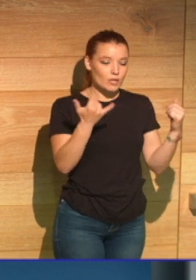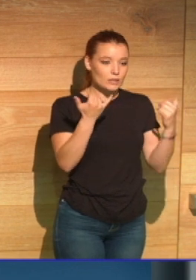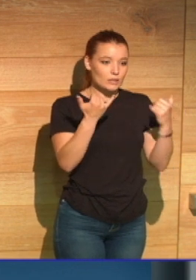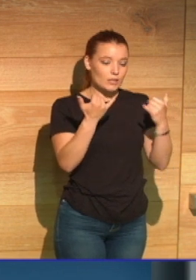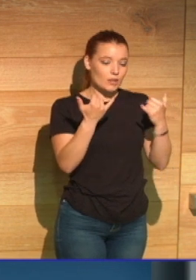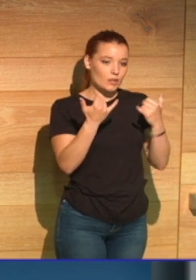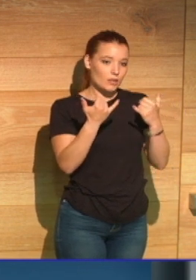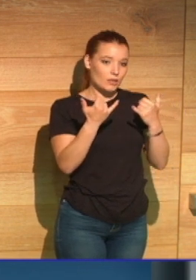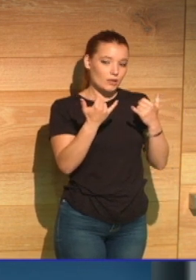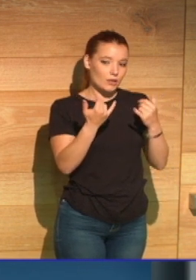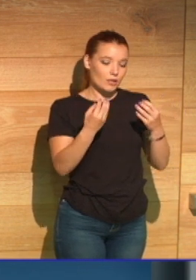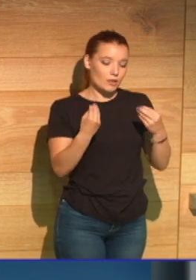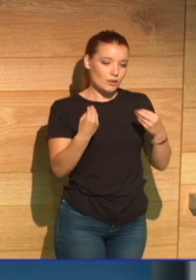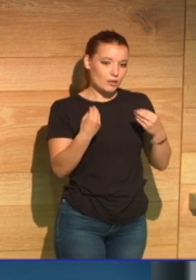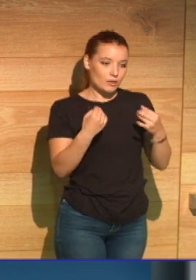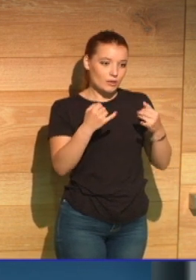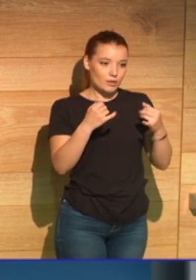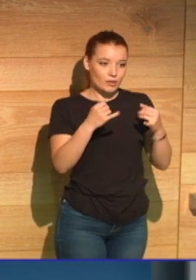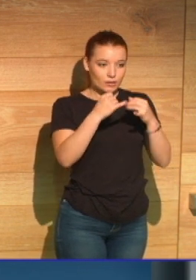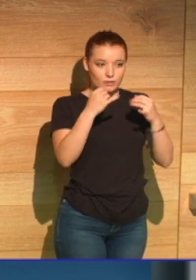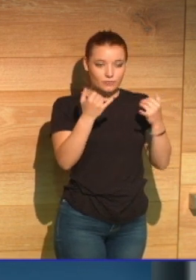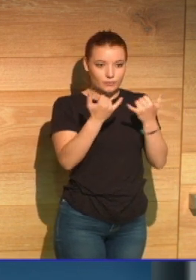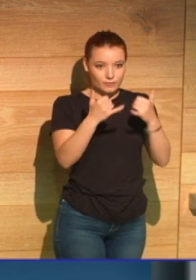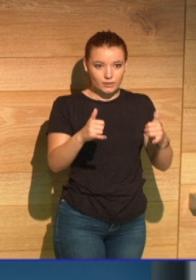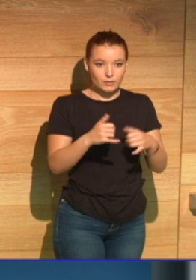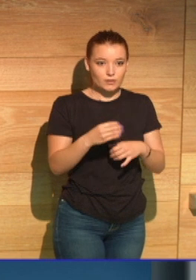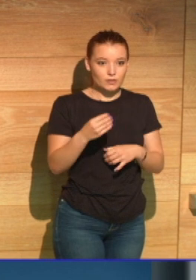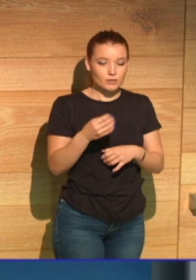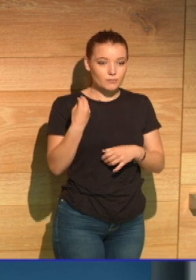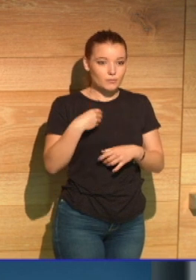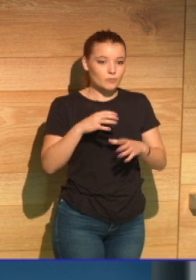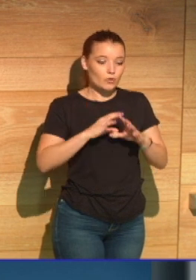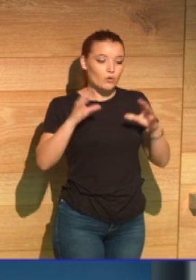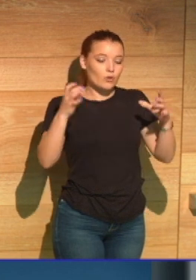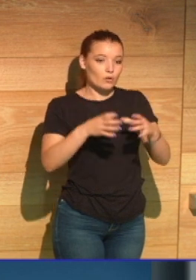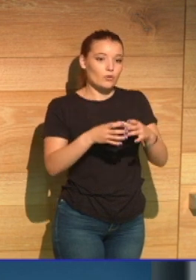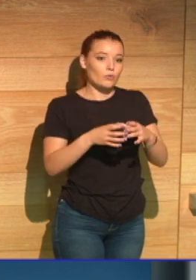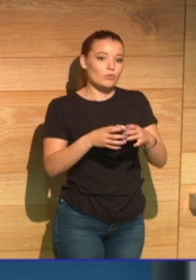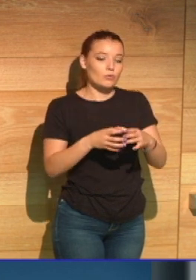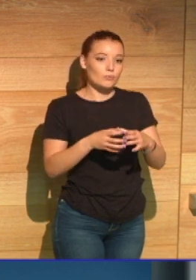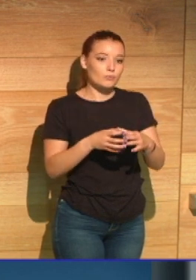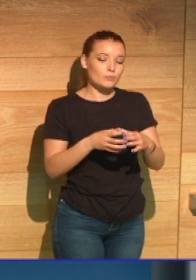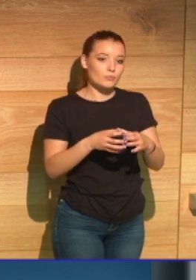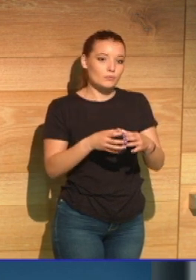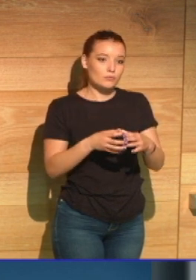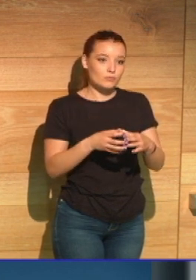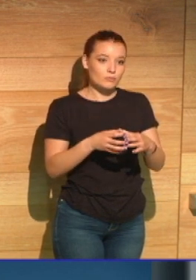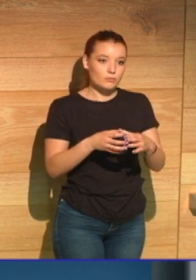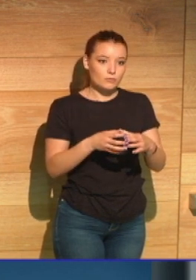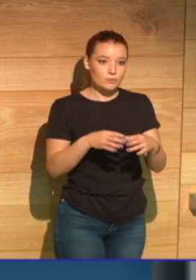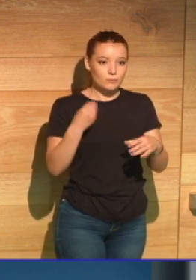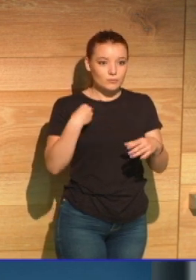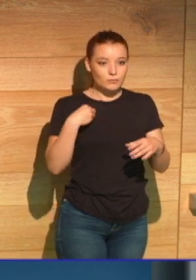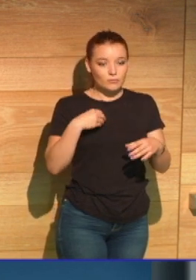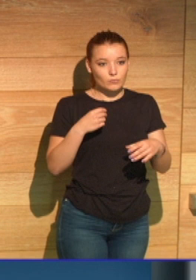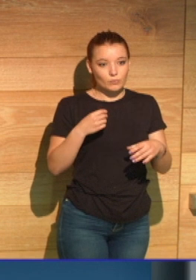propone La Llamada, este colectivo, ¿no? Este lugar que compila las obras seleccionadas de la convocatoria de miniaturas sonoras que